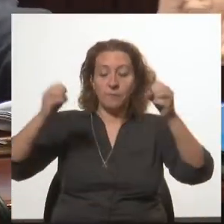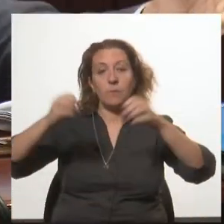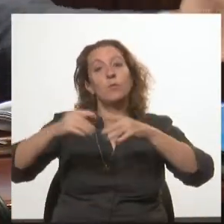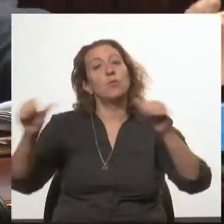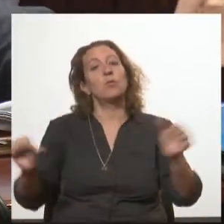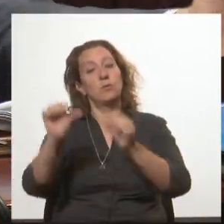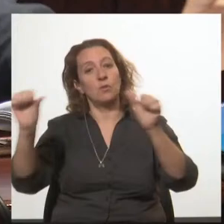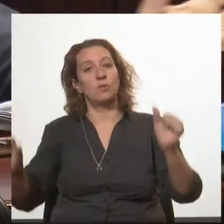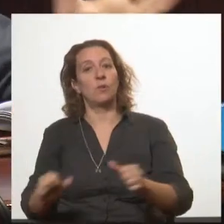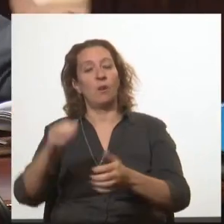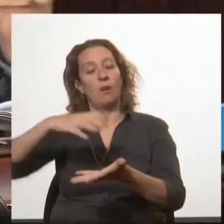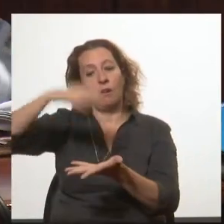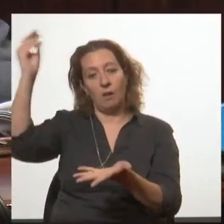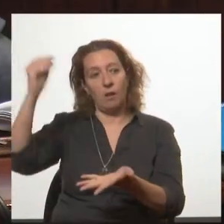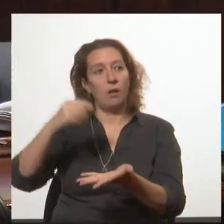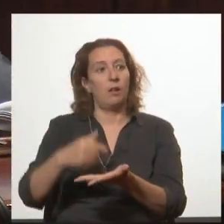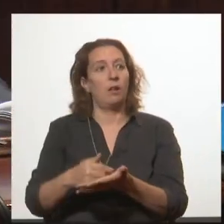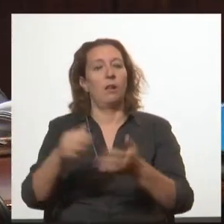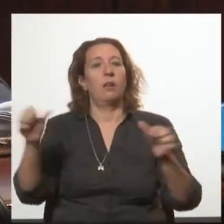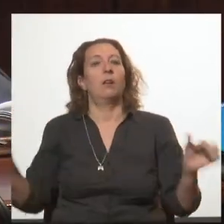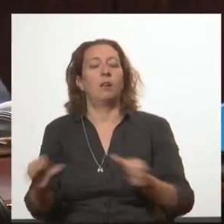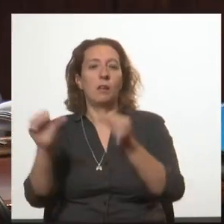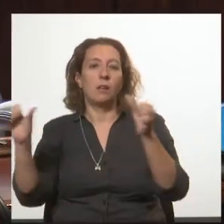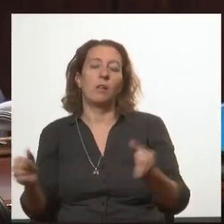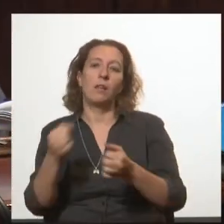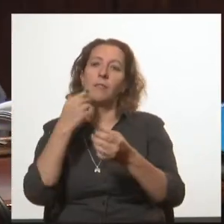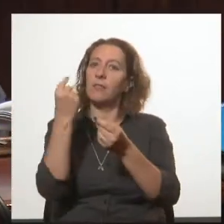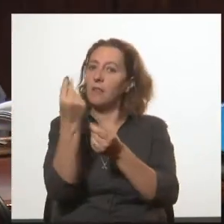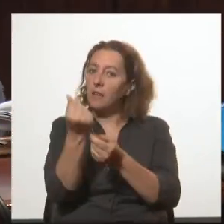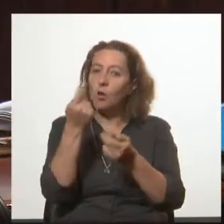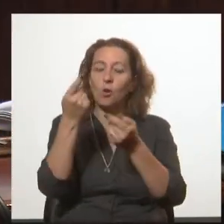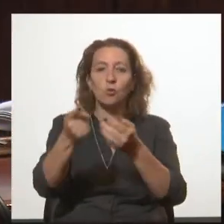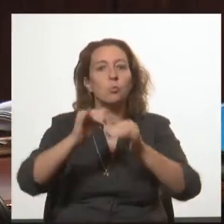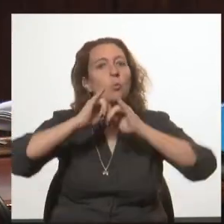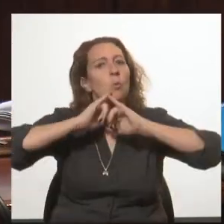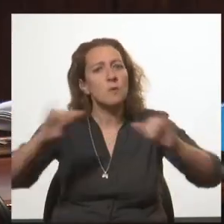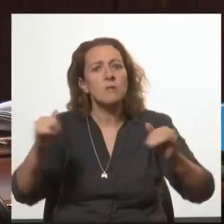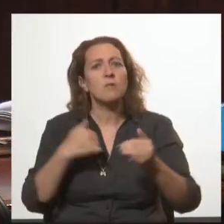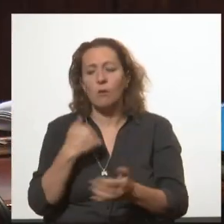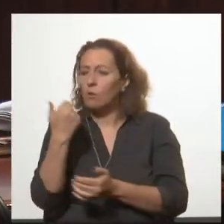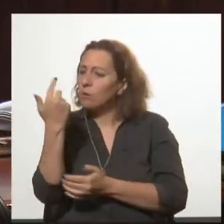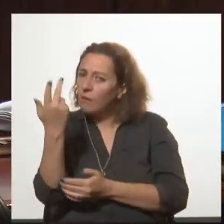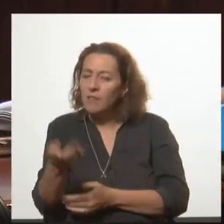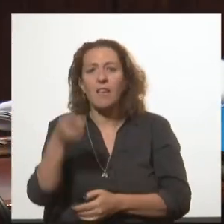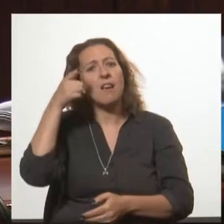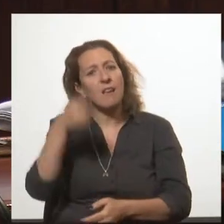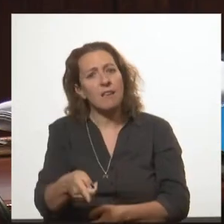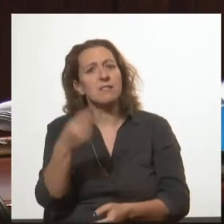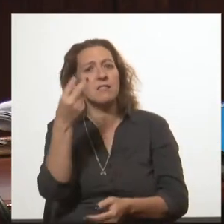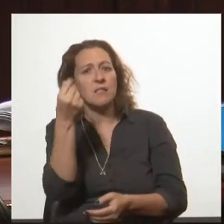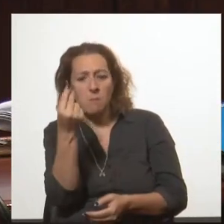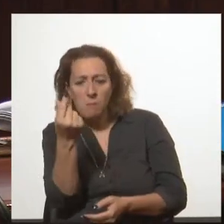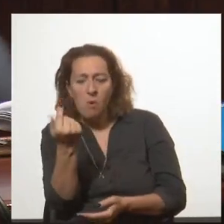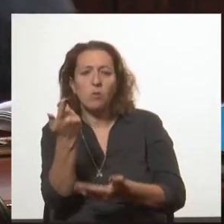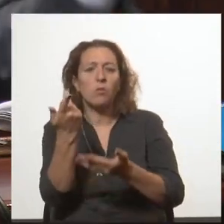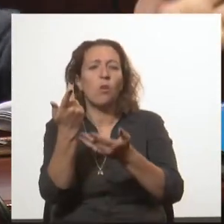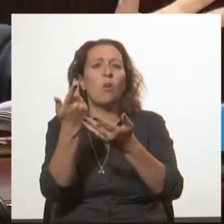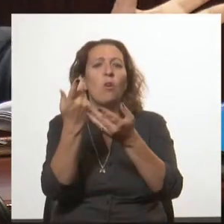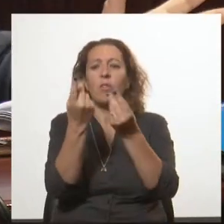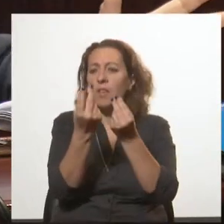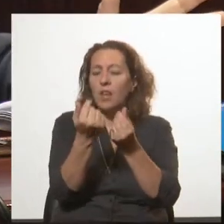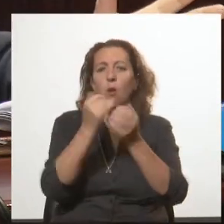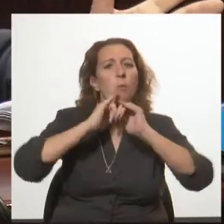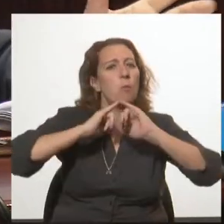ante el yo ahorrar el dinero de su publicidad y contabiliza a ese monto del dinero de la policía como